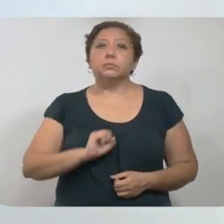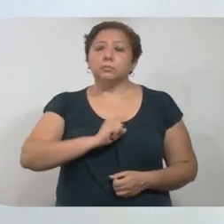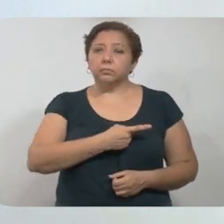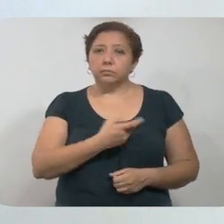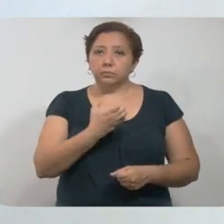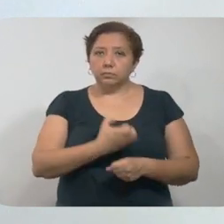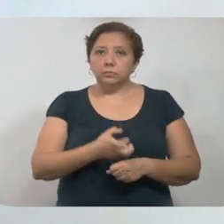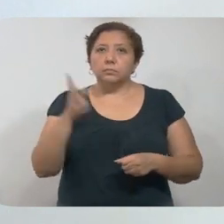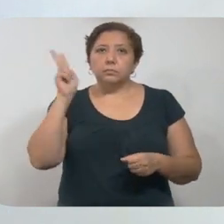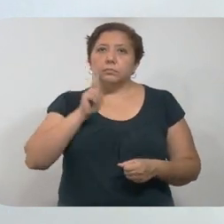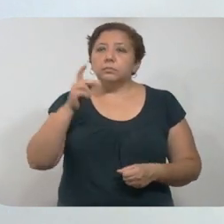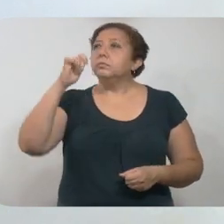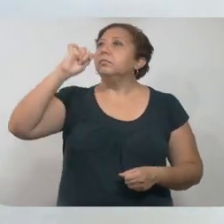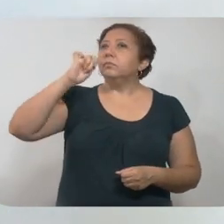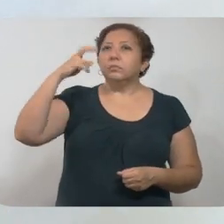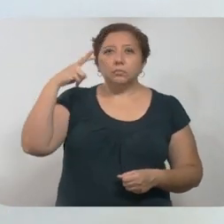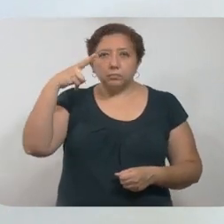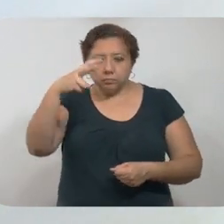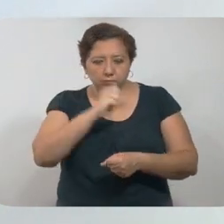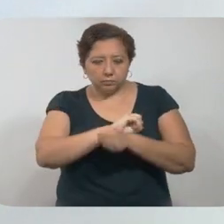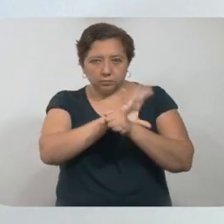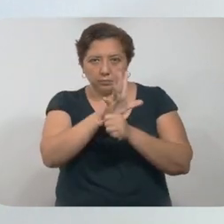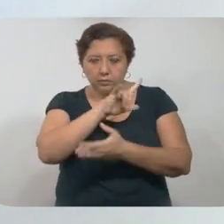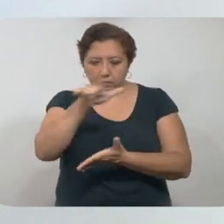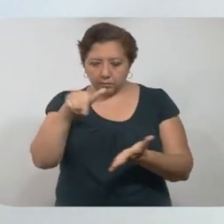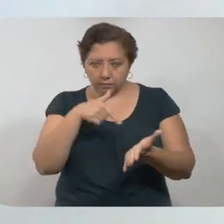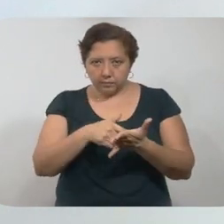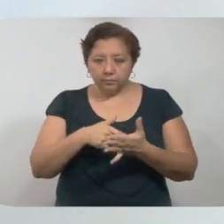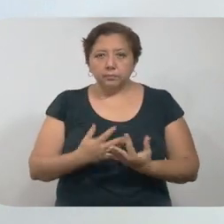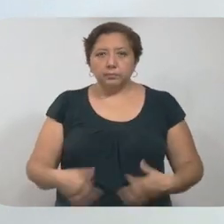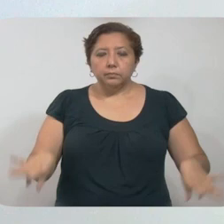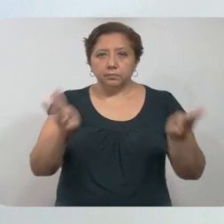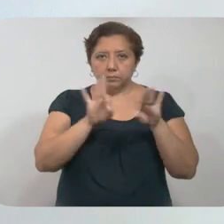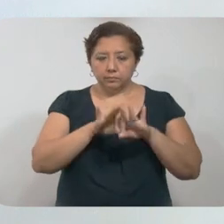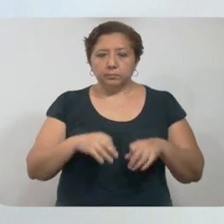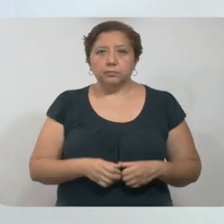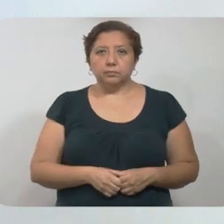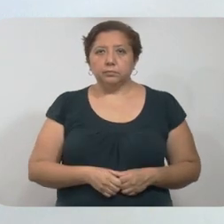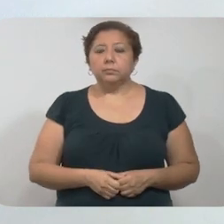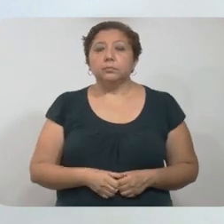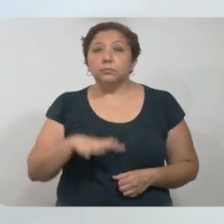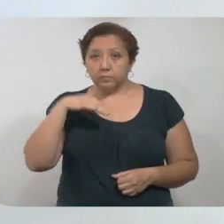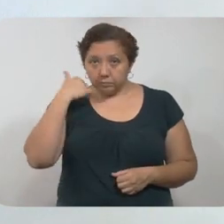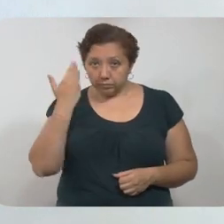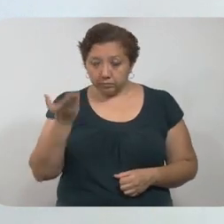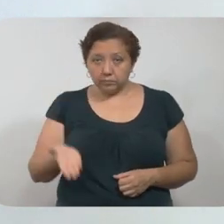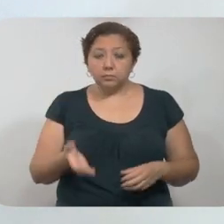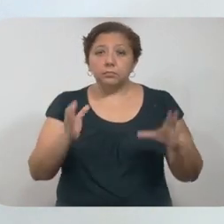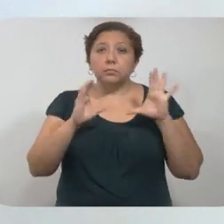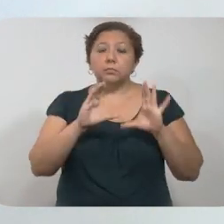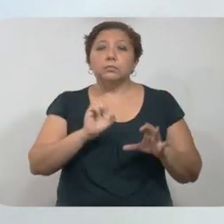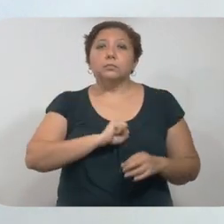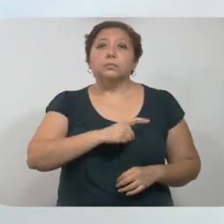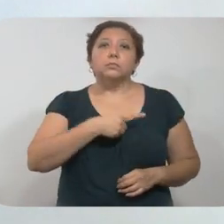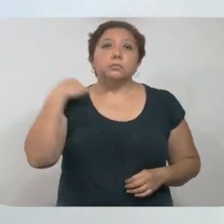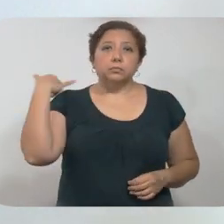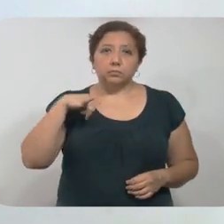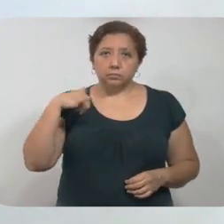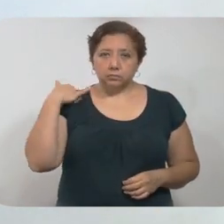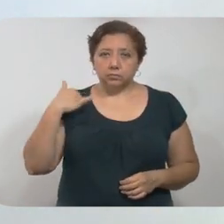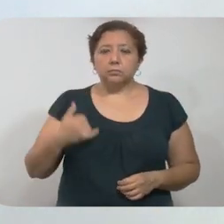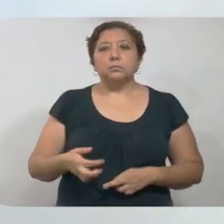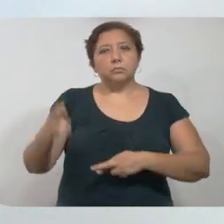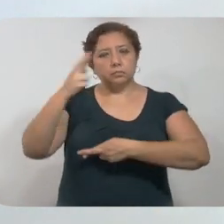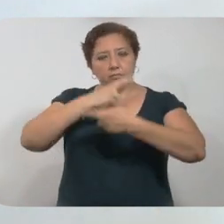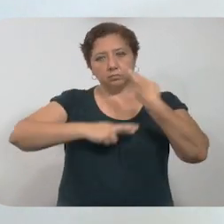salud estatal aplicará pruebas para detectar coronavirus en lugares determinados y estratégicos, con el objetivo de proteger la salud de los yucatecos